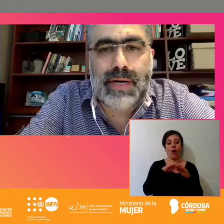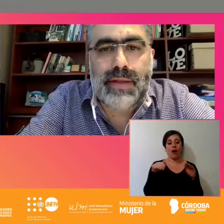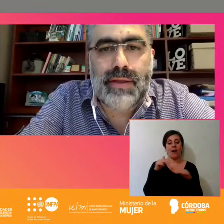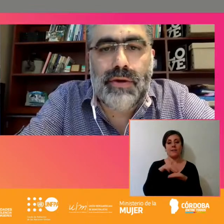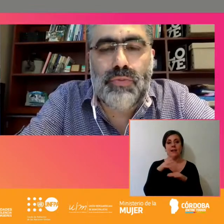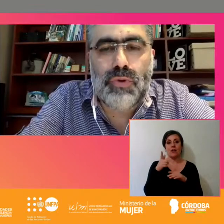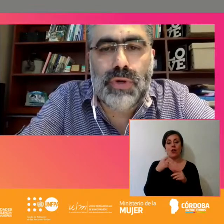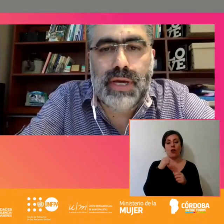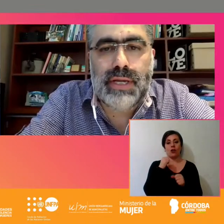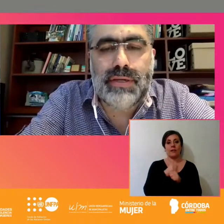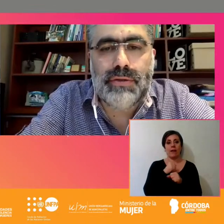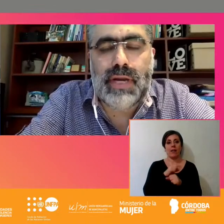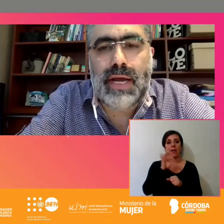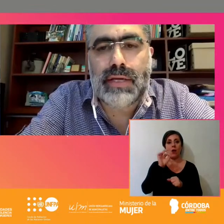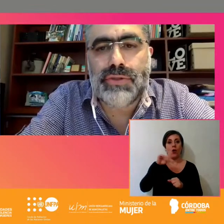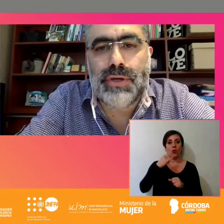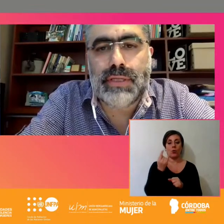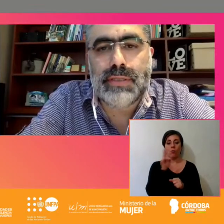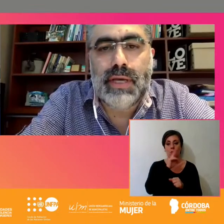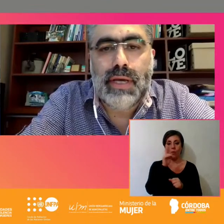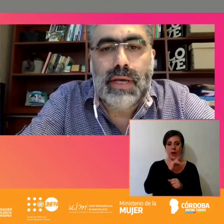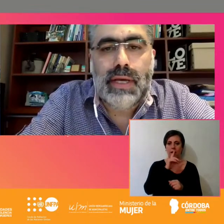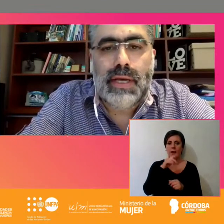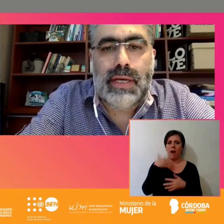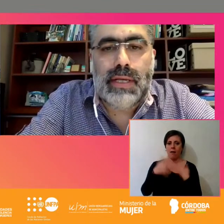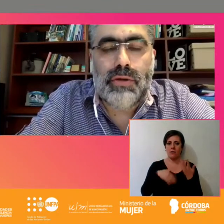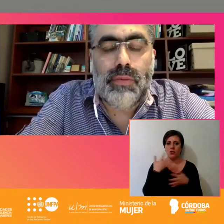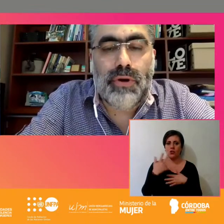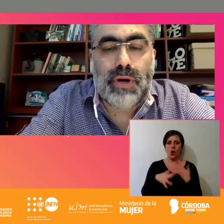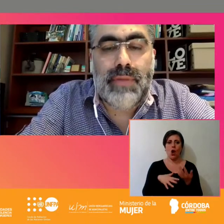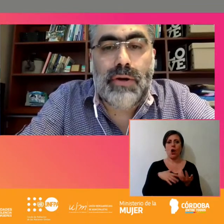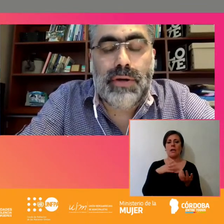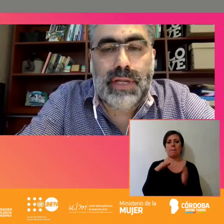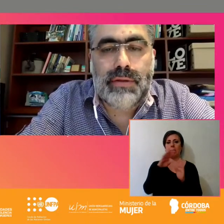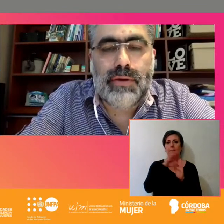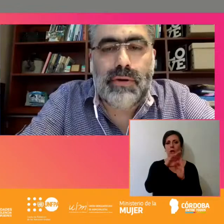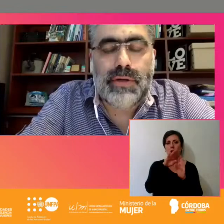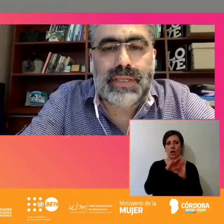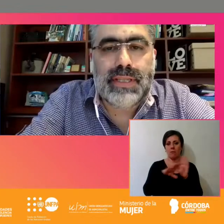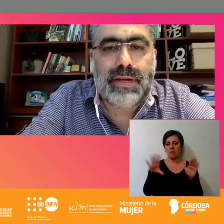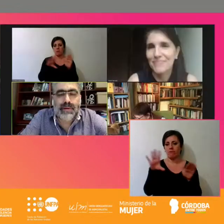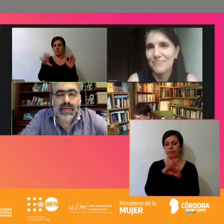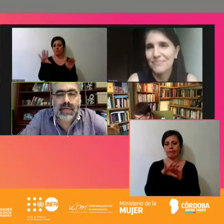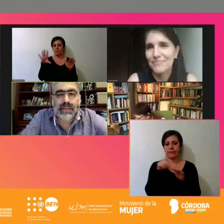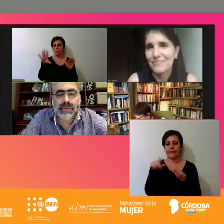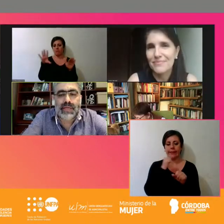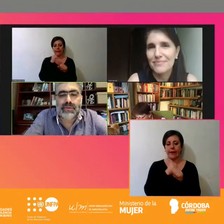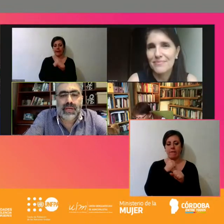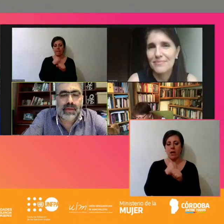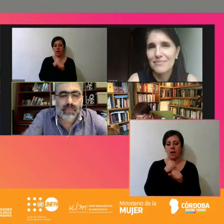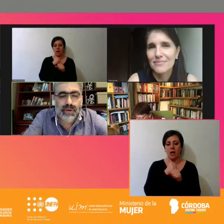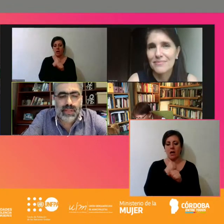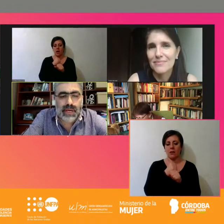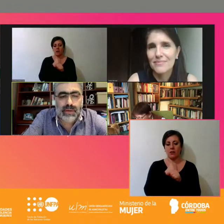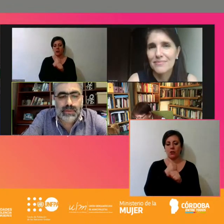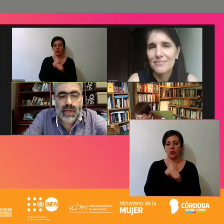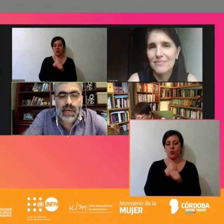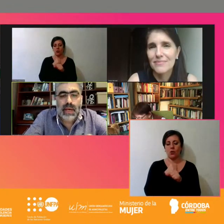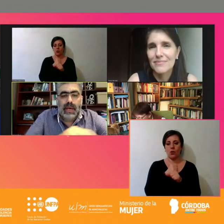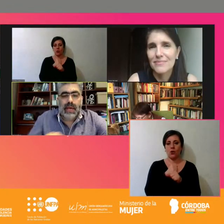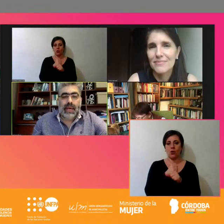trabajar desde ONU Mujeres, sino todas las acciones y todos los programas concretos con los que se están trabajando y aquellos ejes